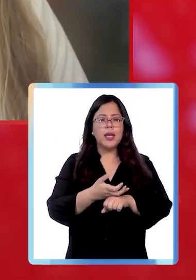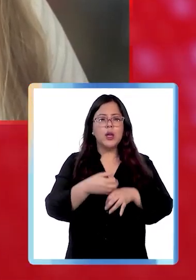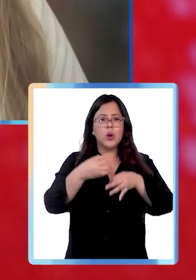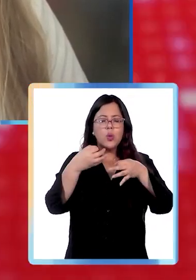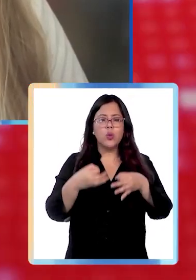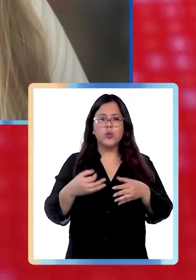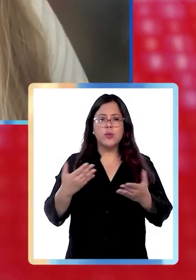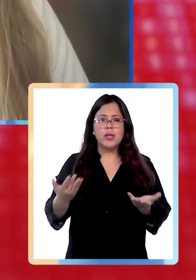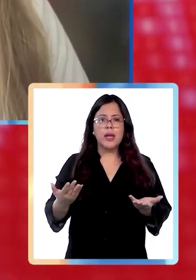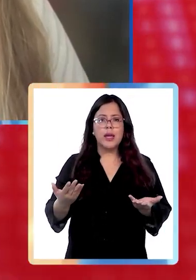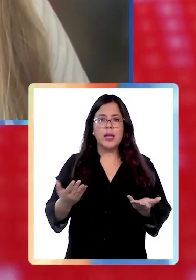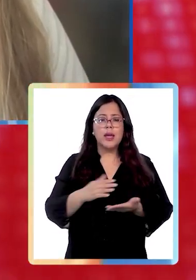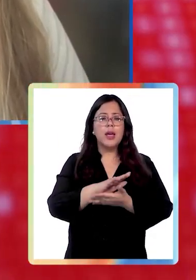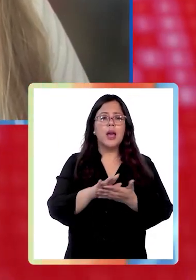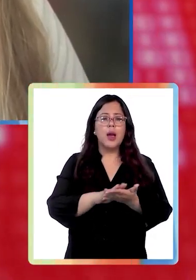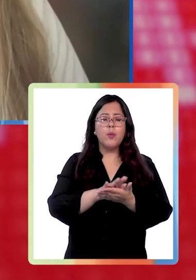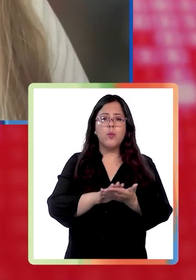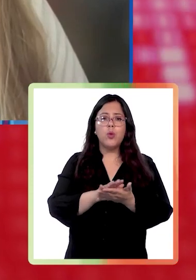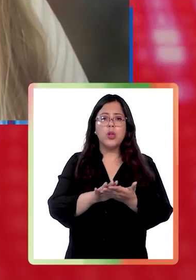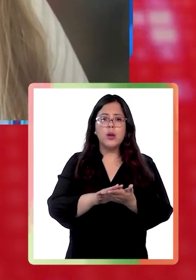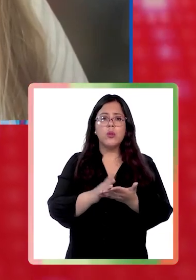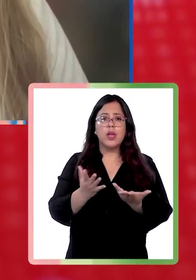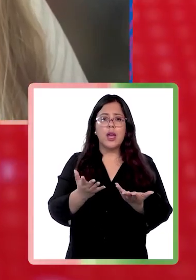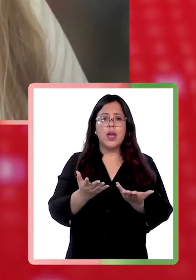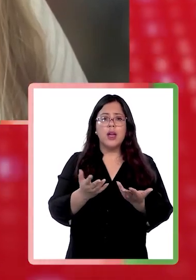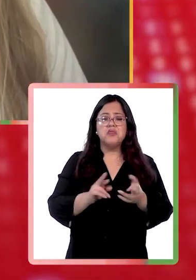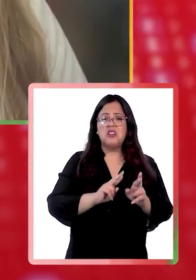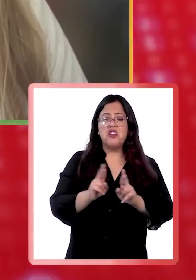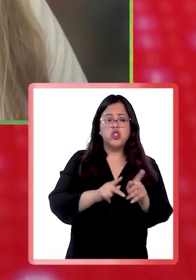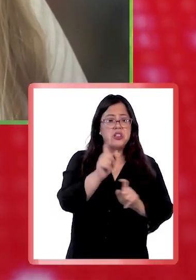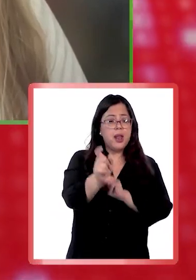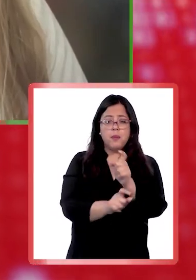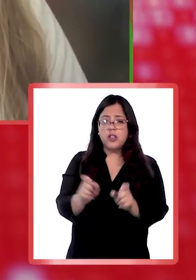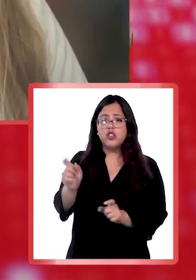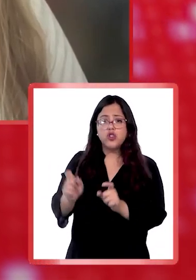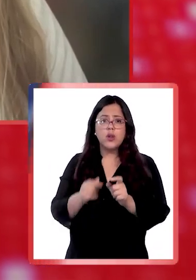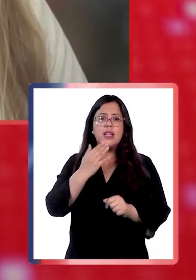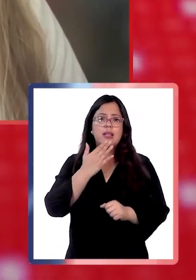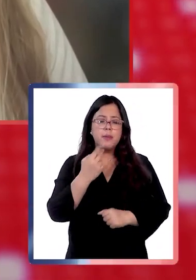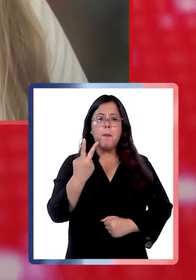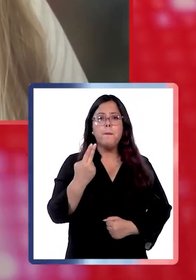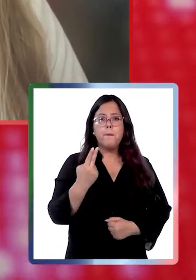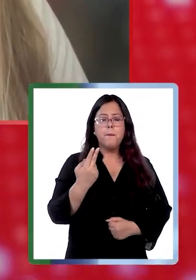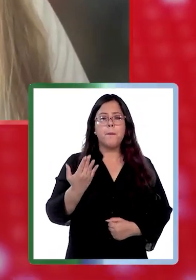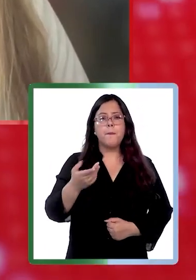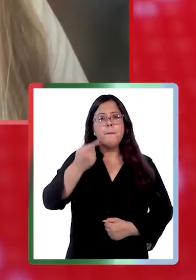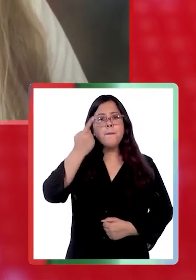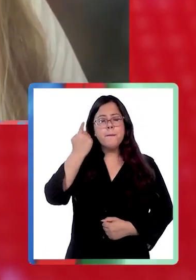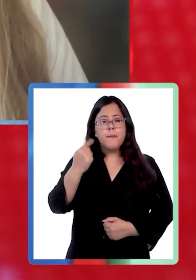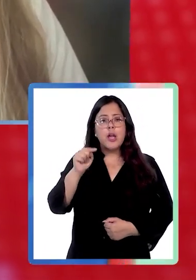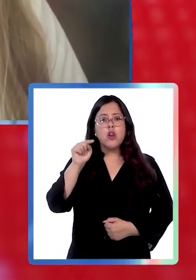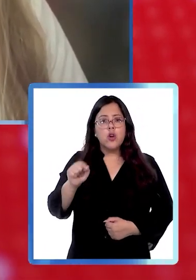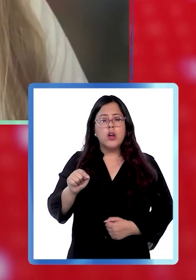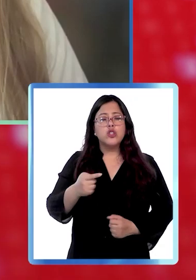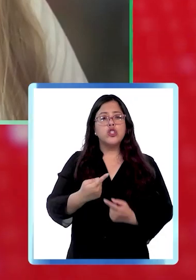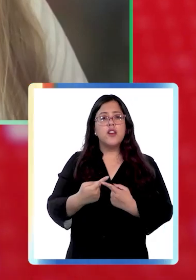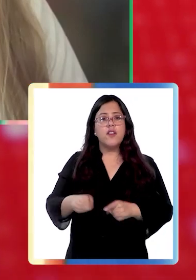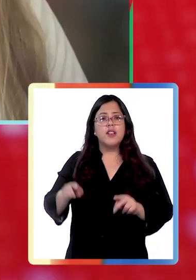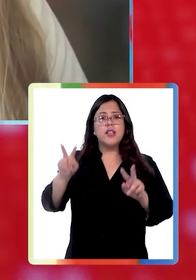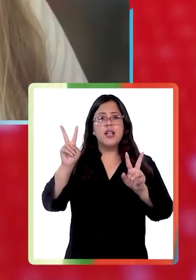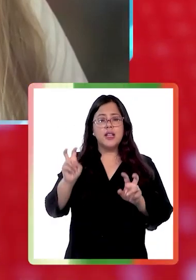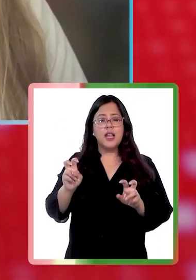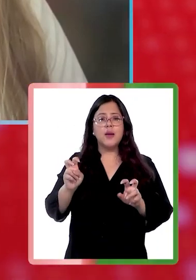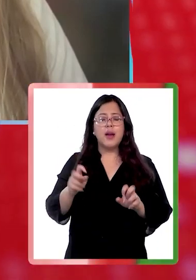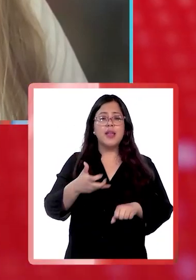está constantemente presente en este caso, lo que vendrían siendo las relaciones interpersonales, las relaciones de pareja, pero